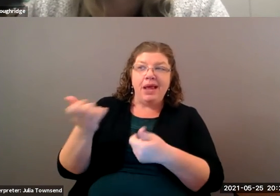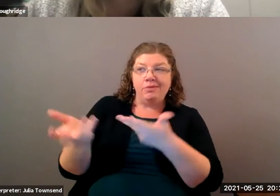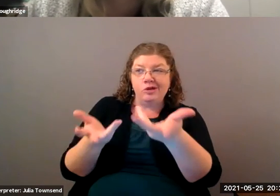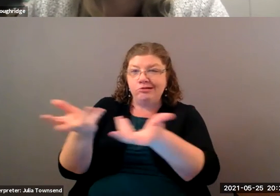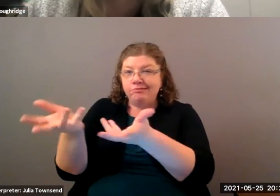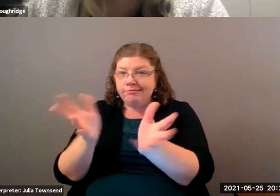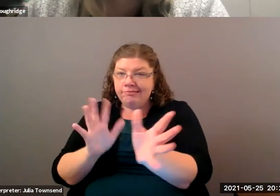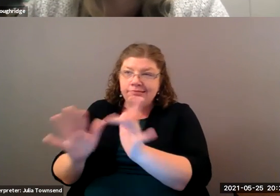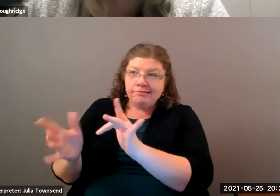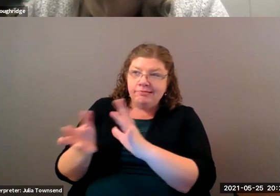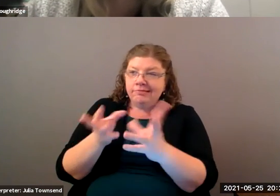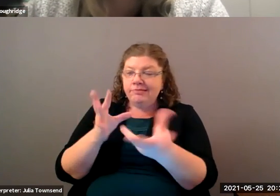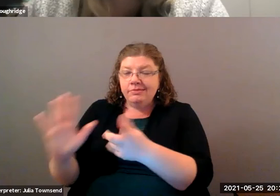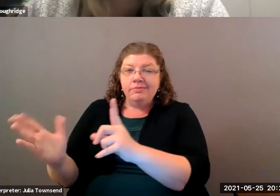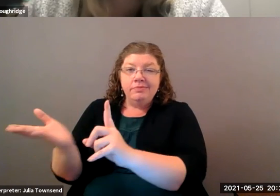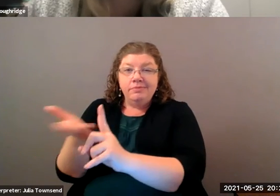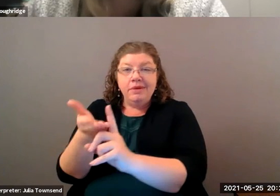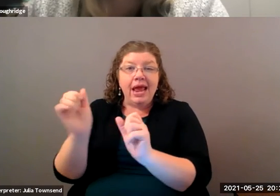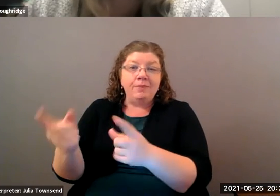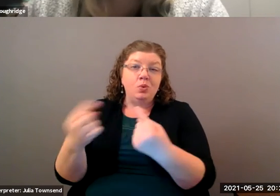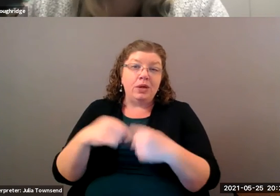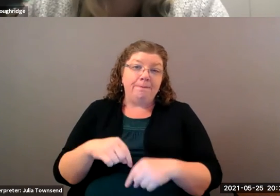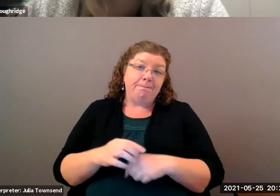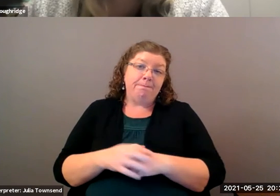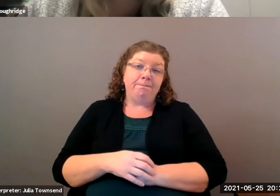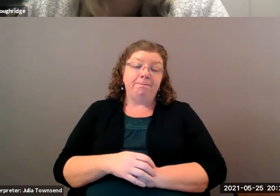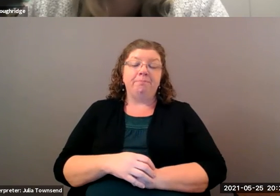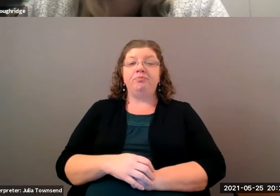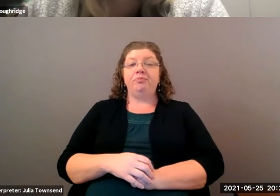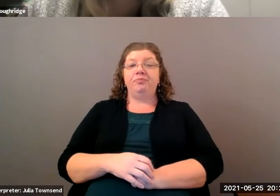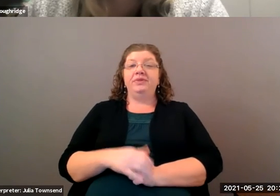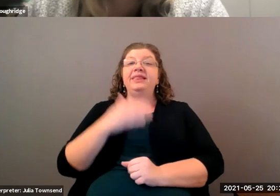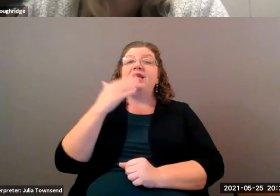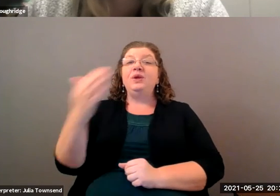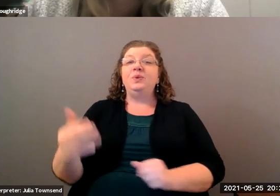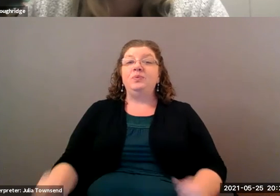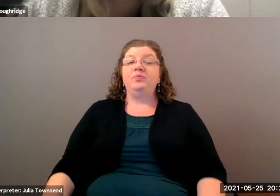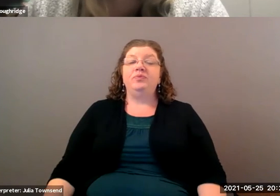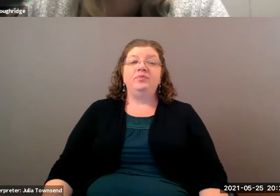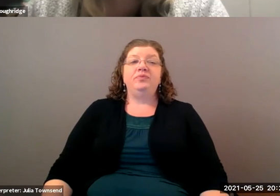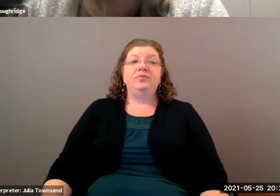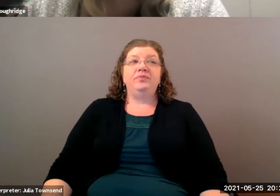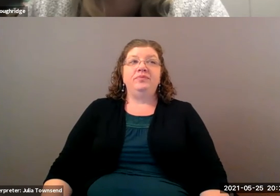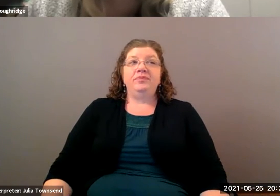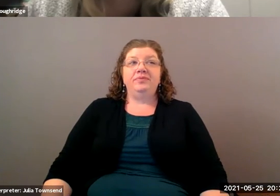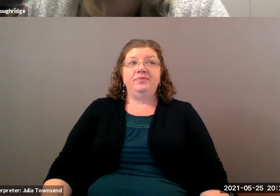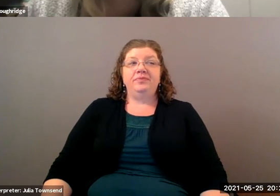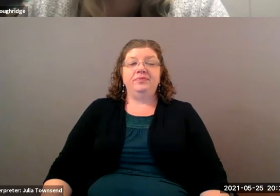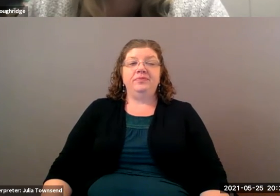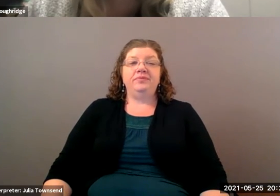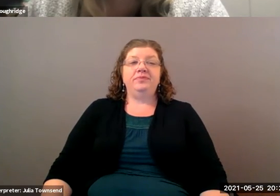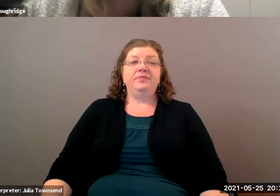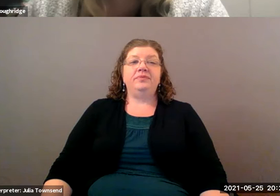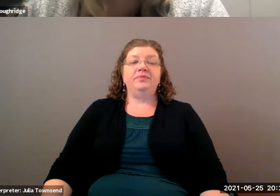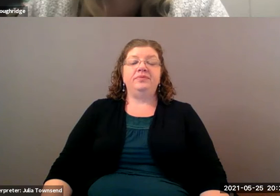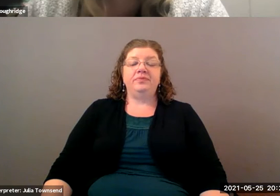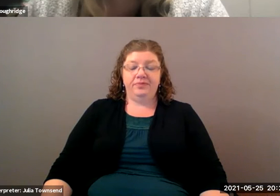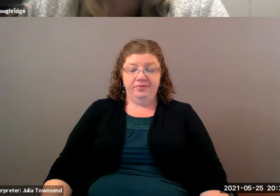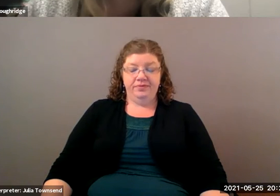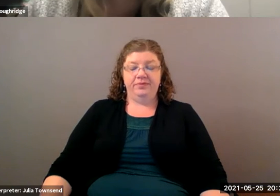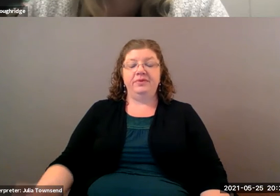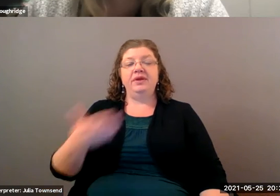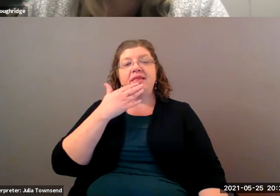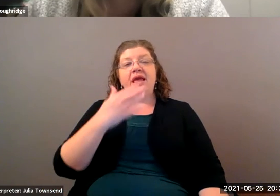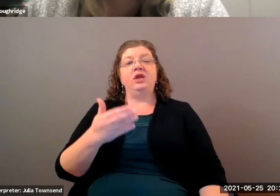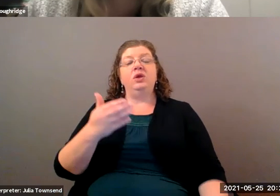de convencerlos. Hay a veces unas situaciones especiales y podríamos tal vez ayudarles a esos estudiantes a resolver algunas de esas